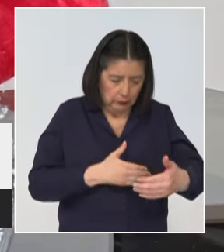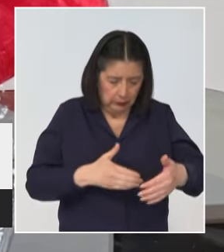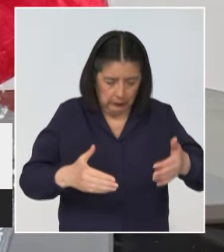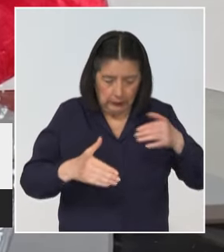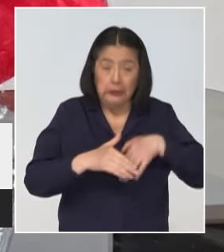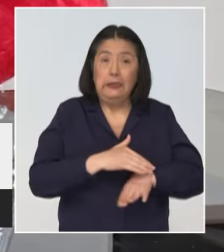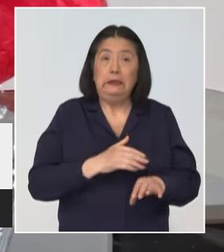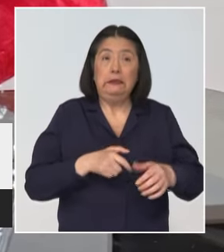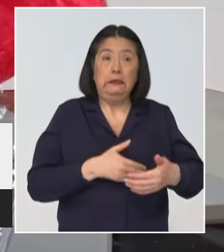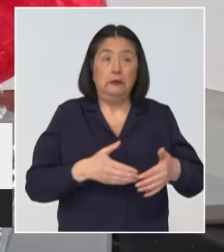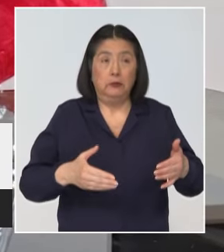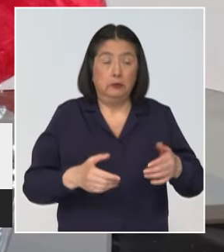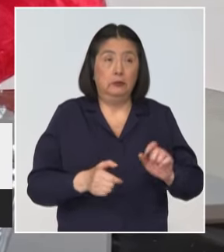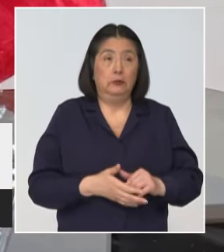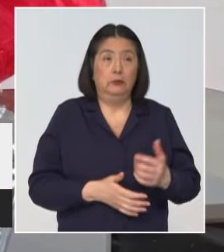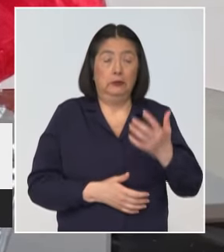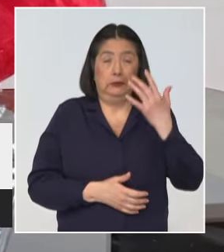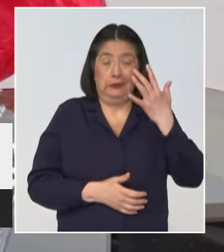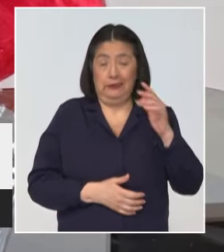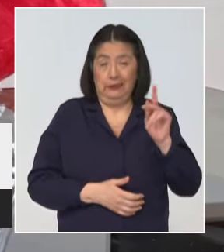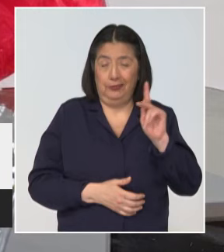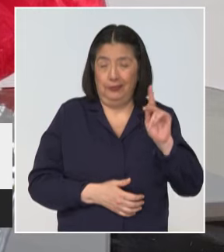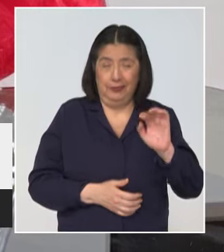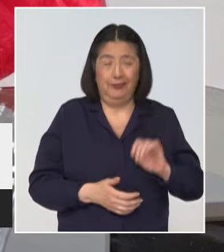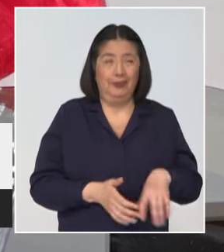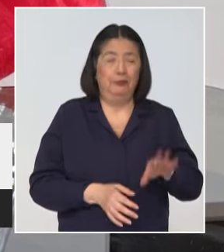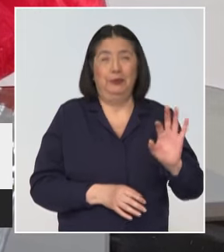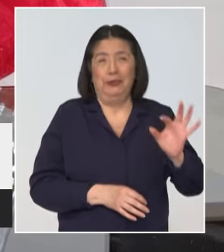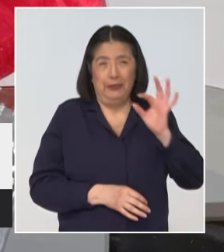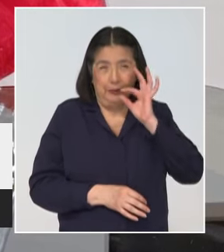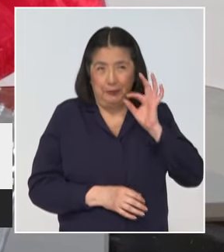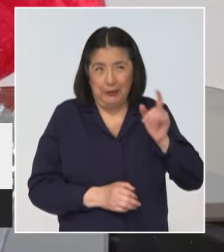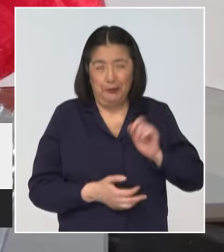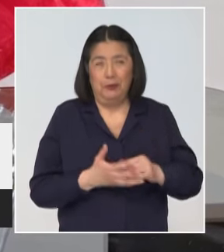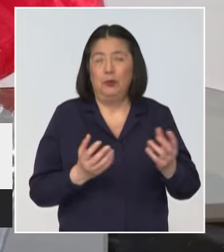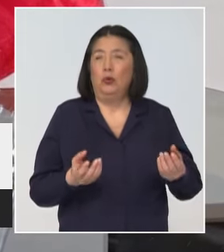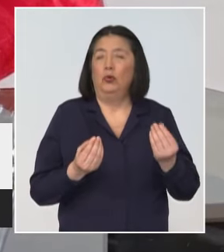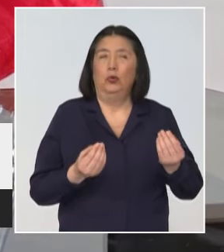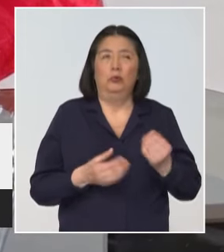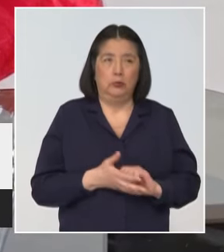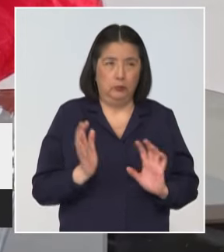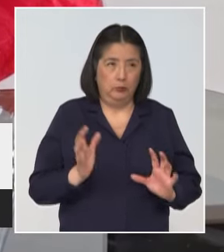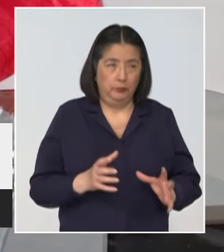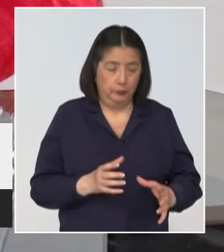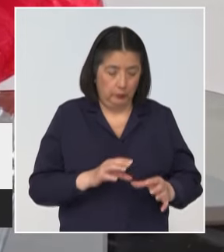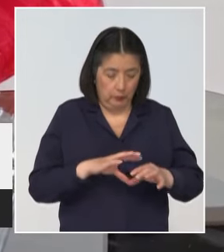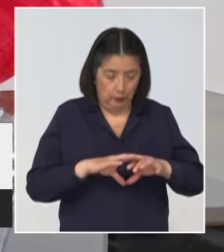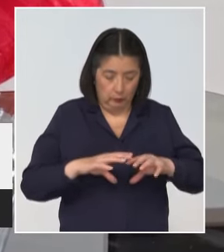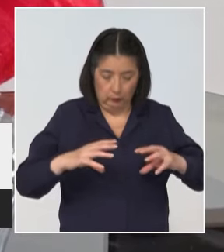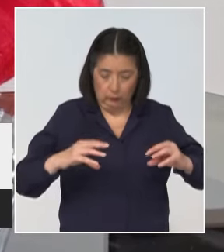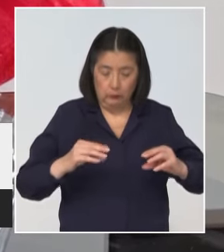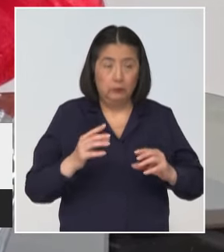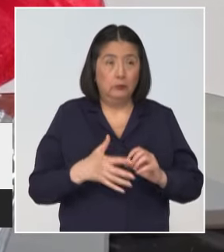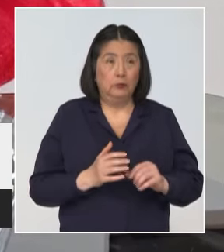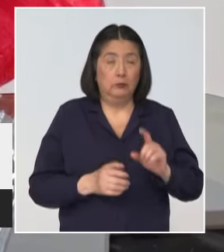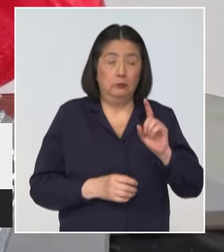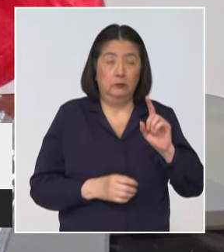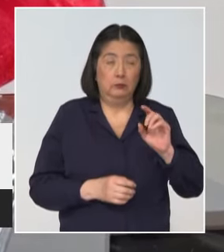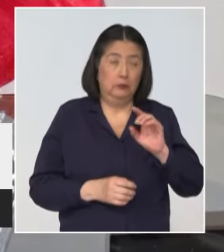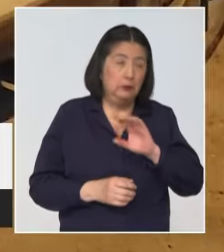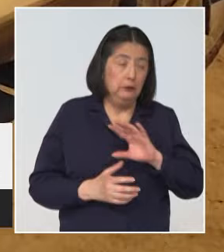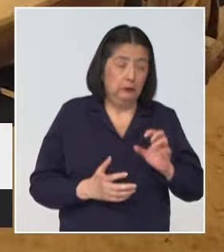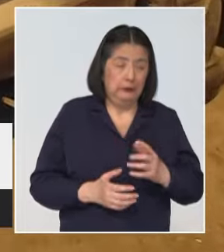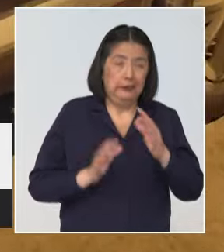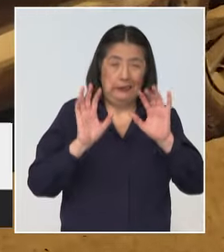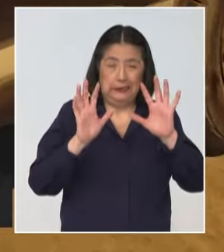interior 5 kilos de marihuana, los cuales estaban distribuidas en bolsas transparentes, medio kilo con uno, habían 10